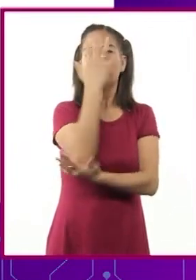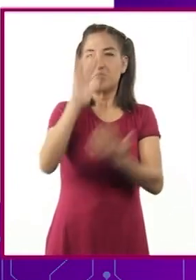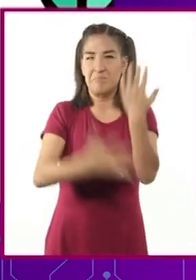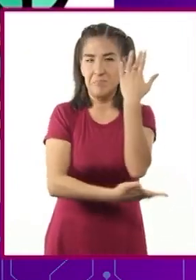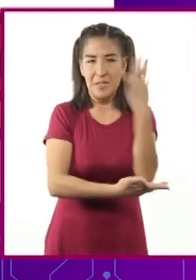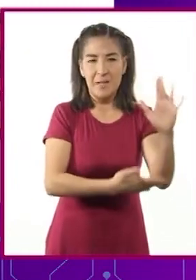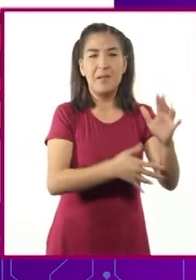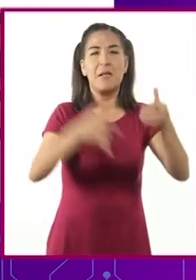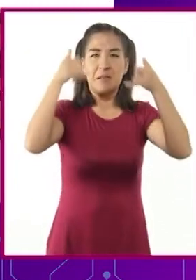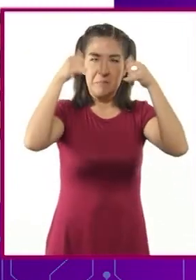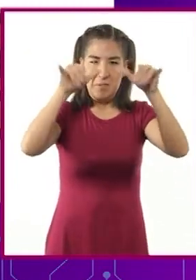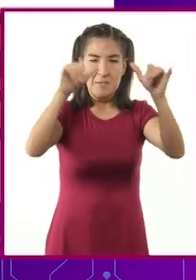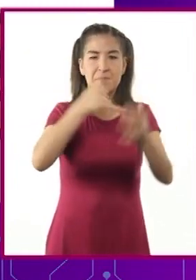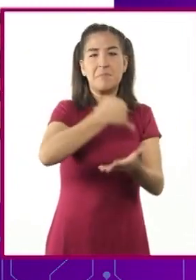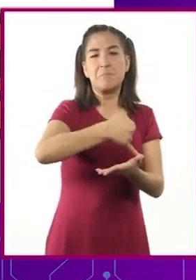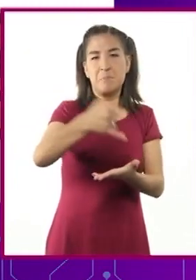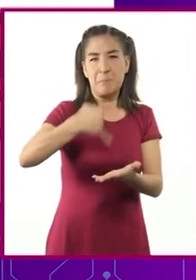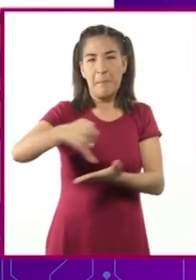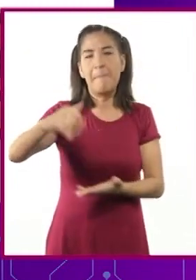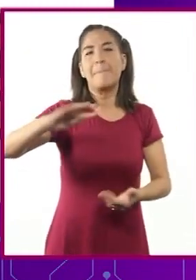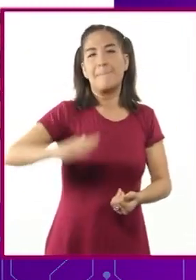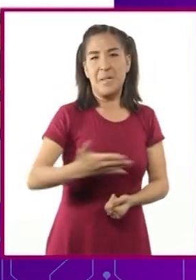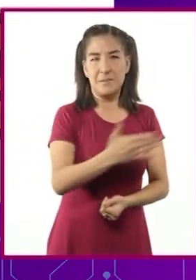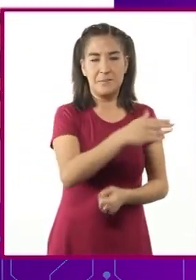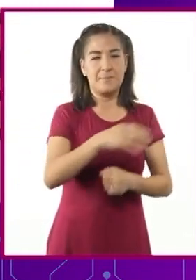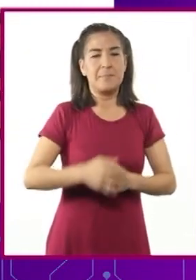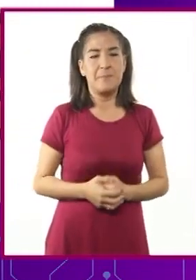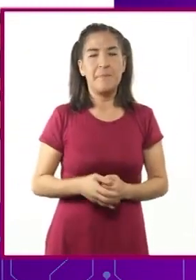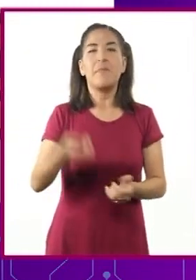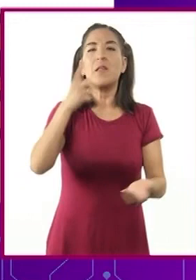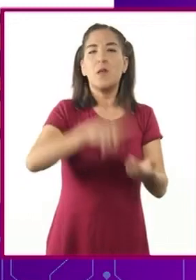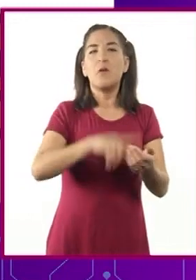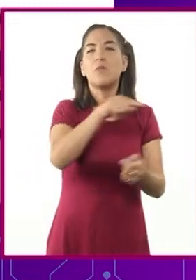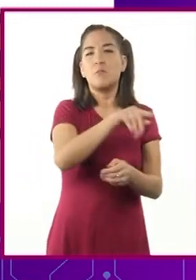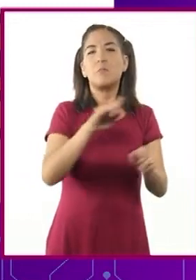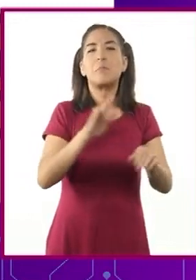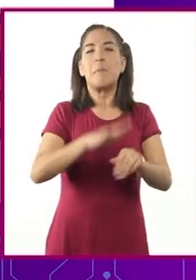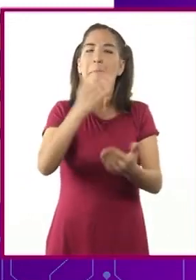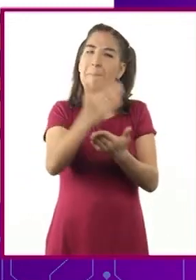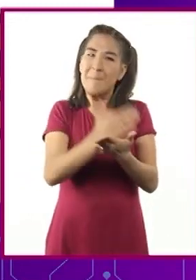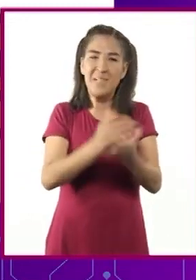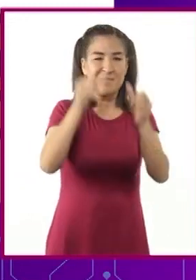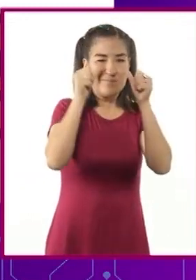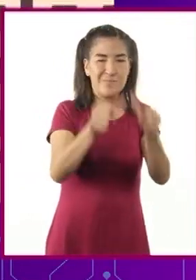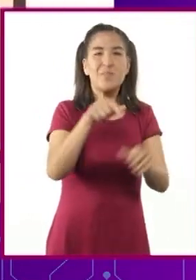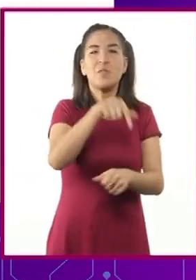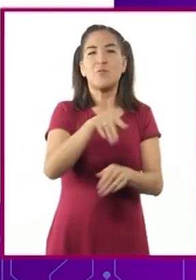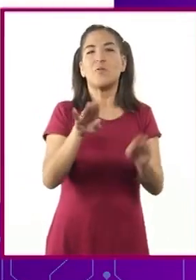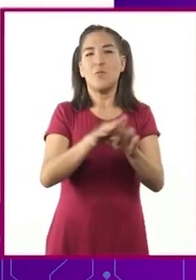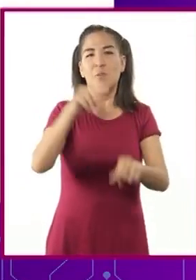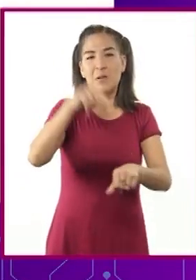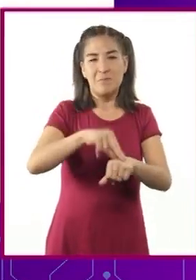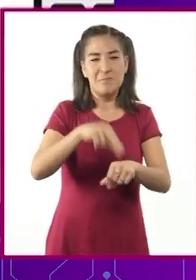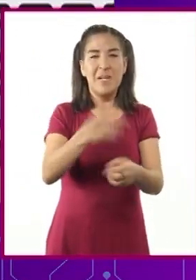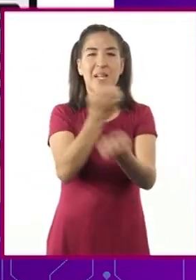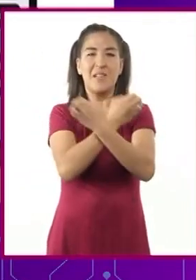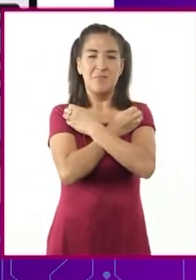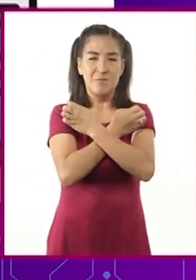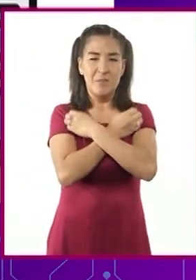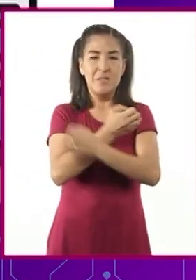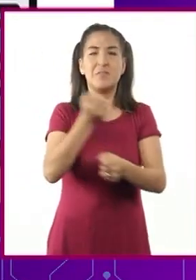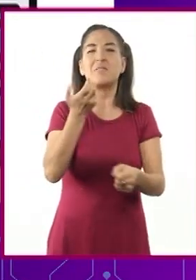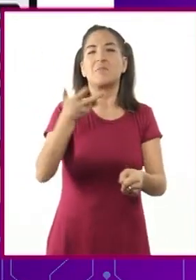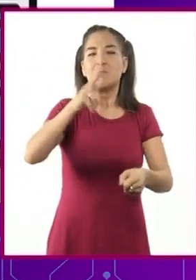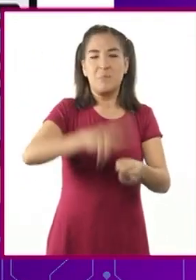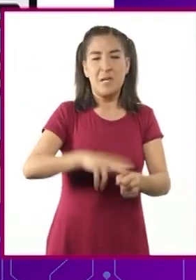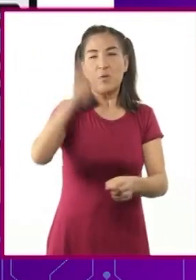forestales, agrícolas y pesqueros. Existe menor cobertura de servicios básicos. Los servicios de educación,